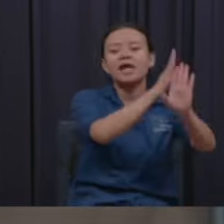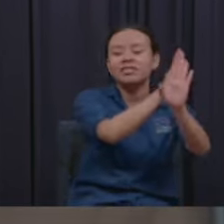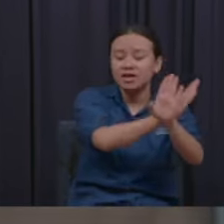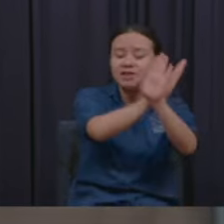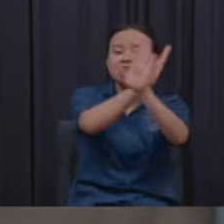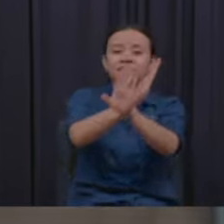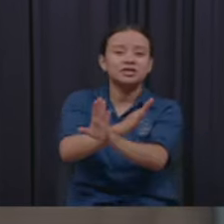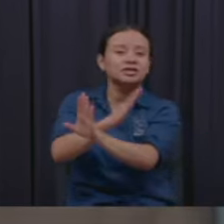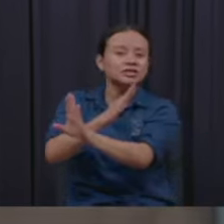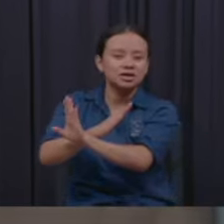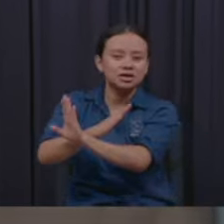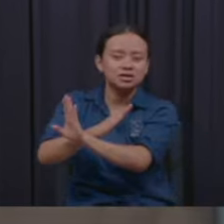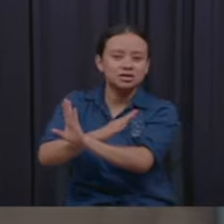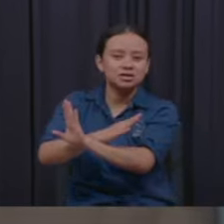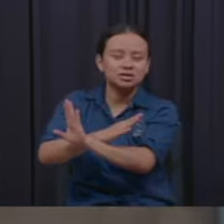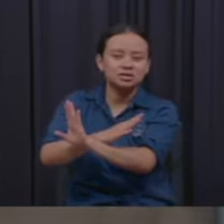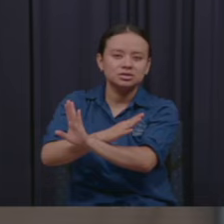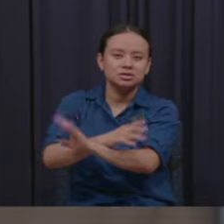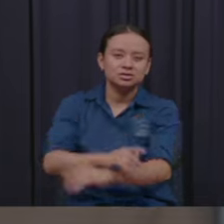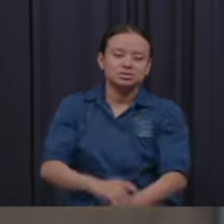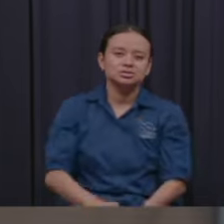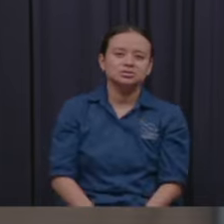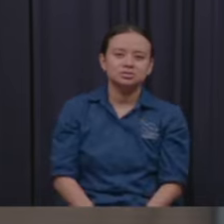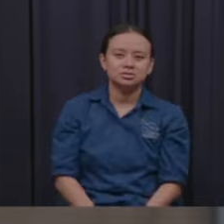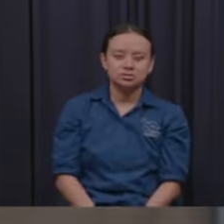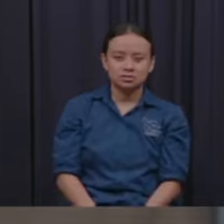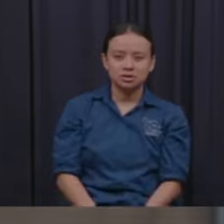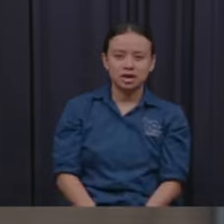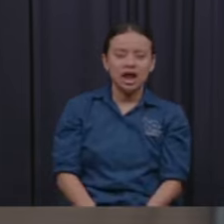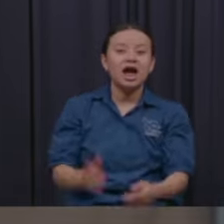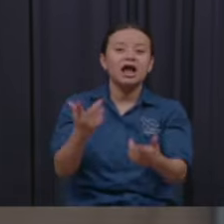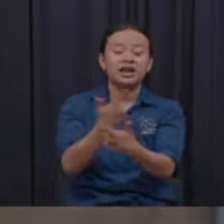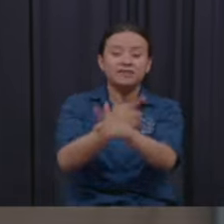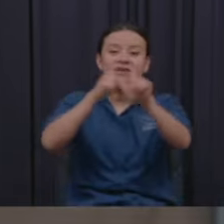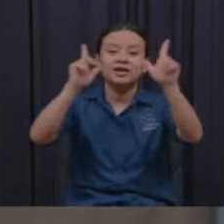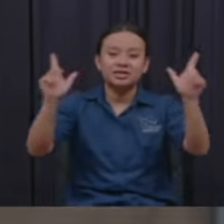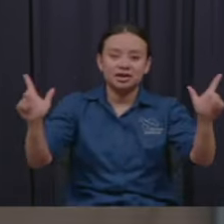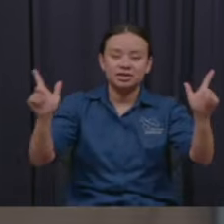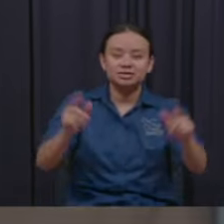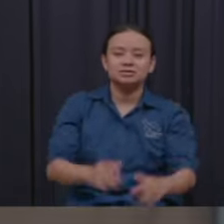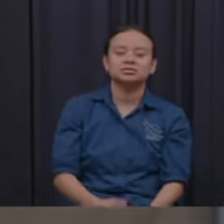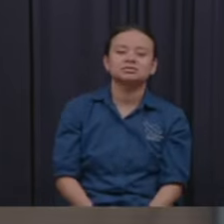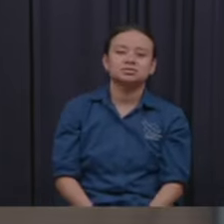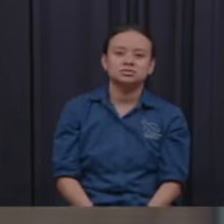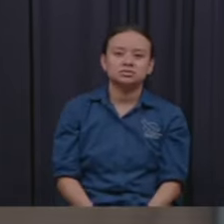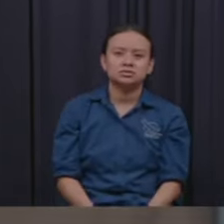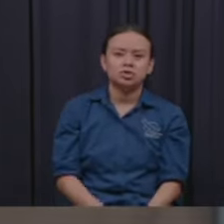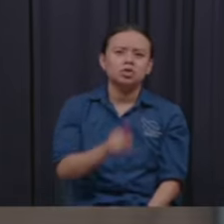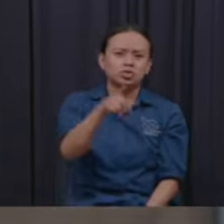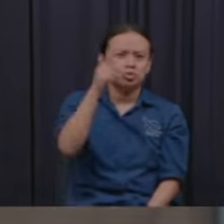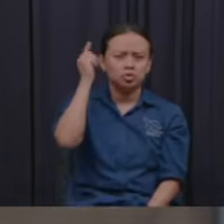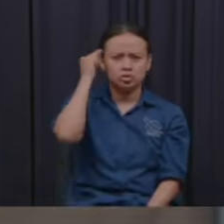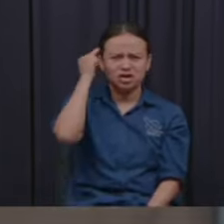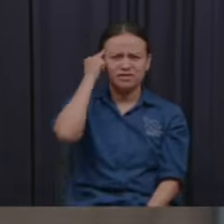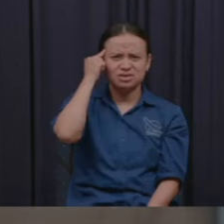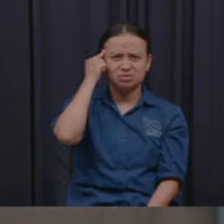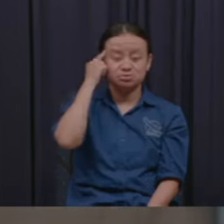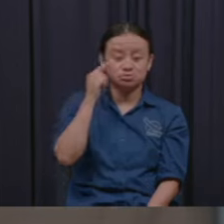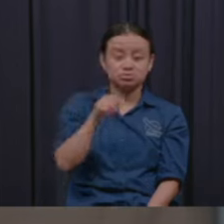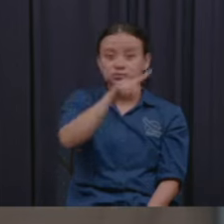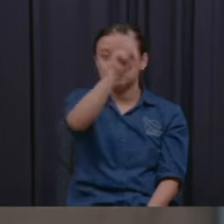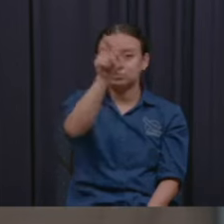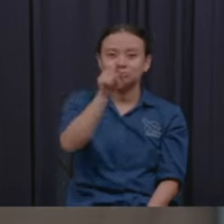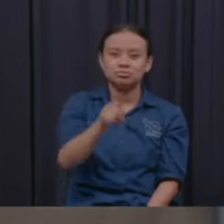a defender la santa libertad. Parabara. ¿No lo supieron ustedes?